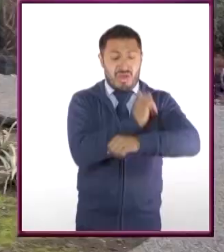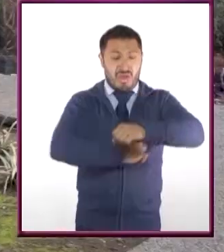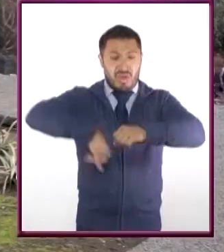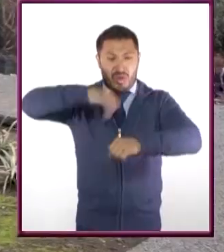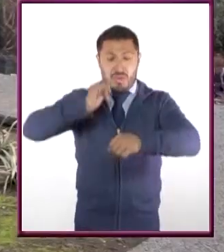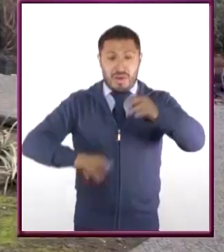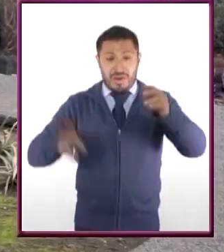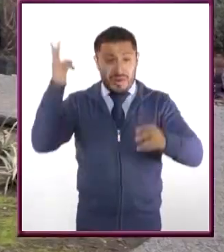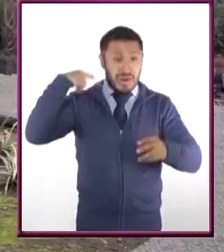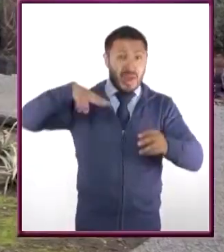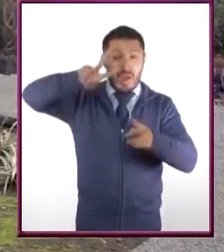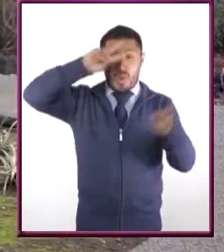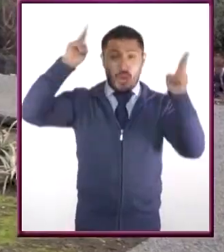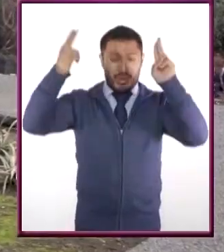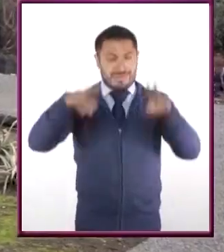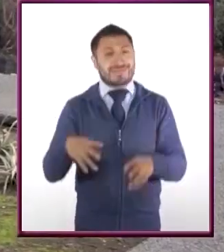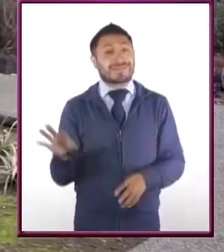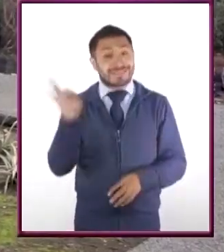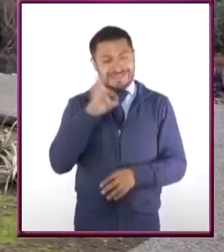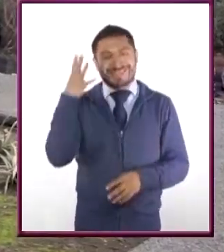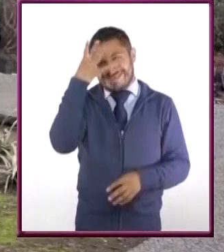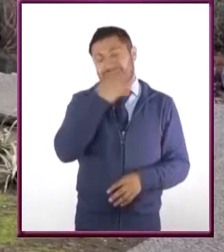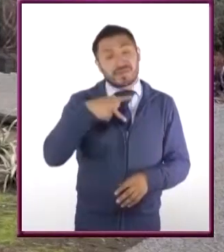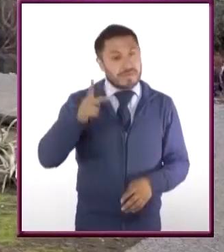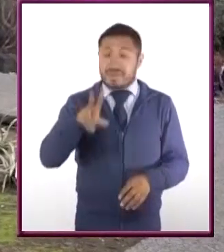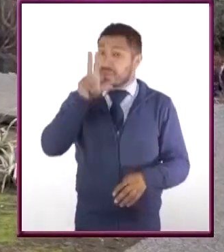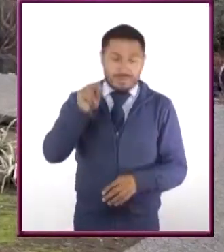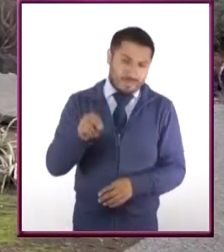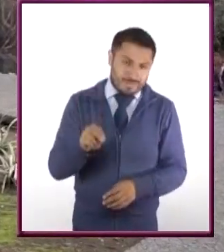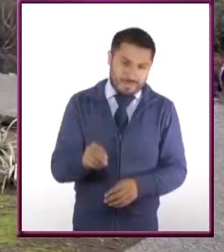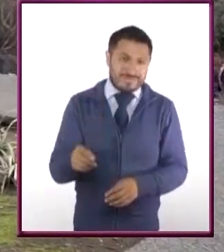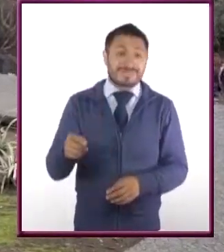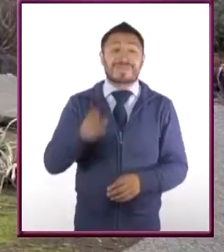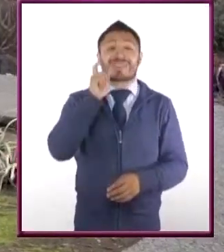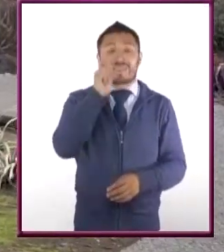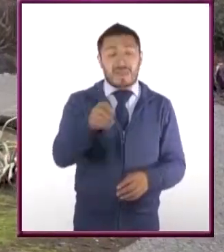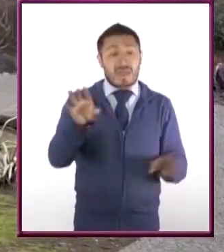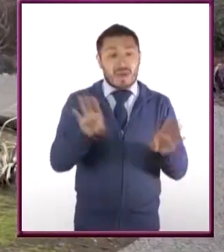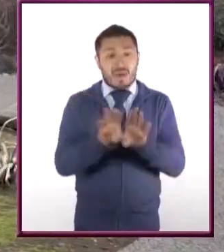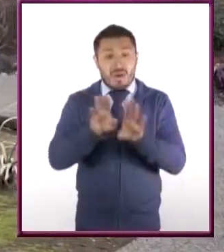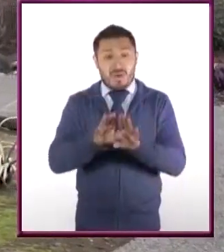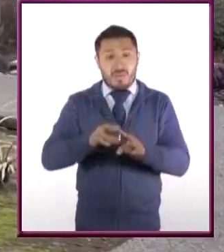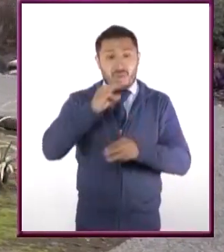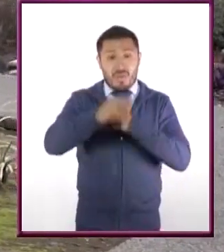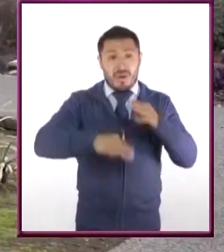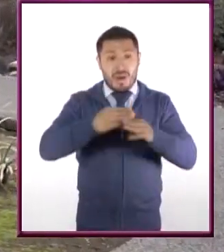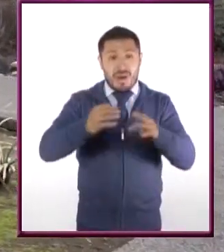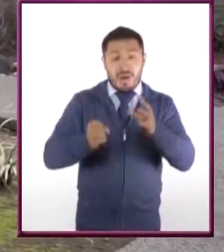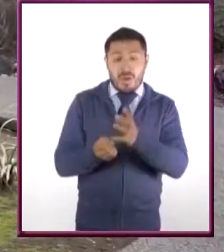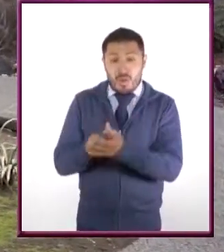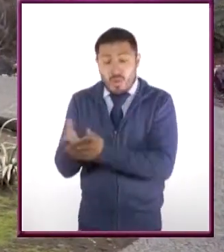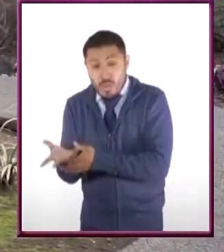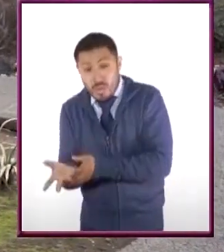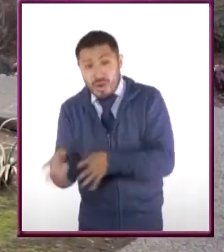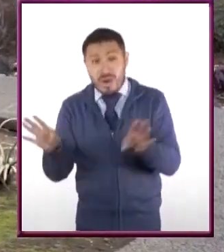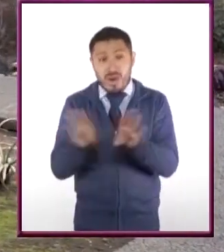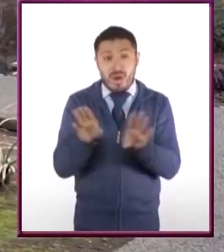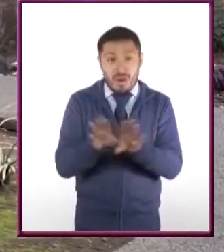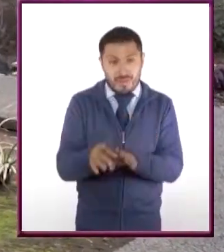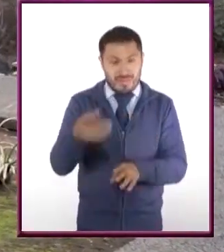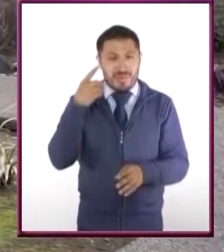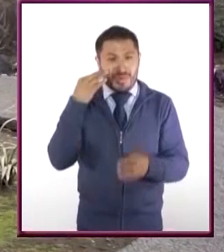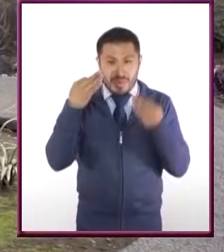también. Sería muy hermoso, pero no. Me refería a que salieron de nuestro planeta de una manera indirecta, gracias a